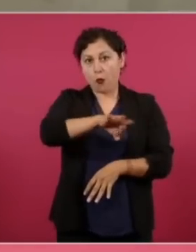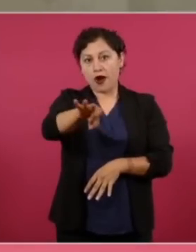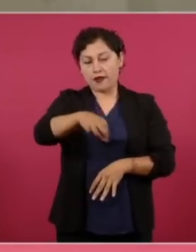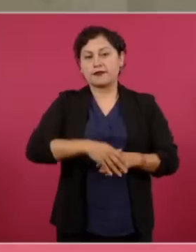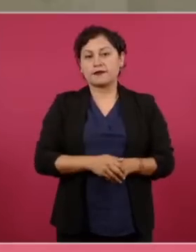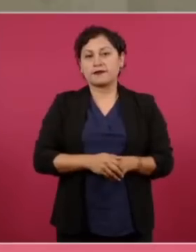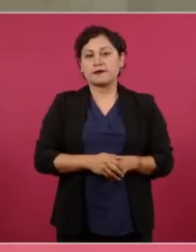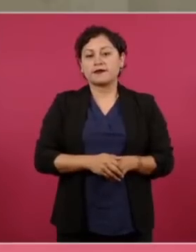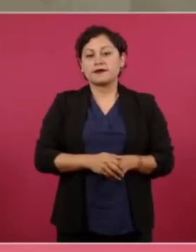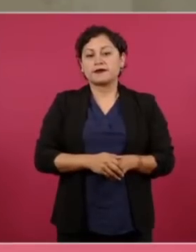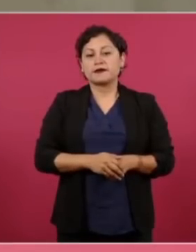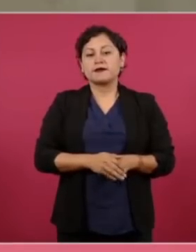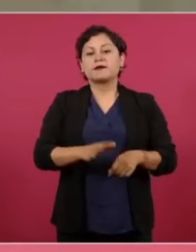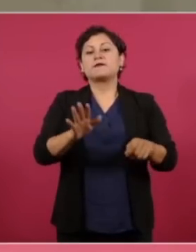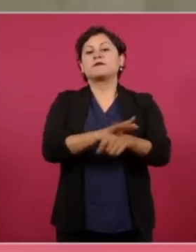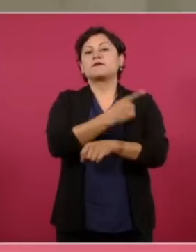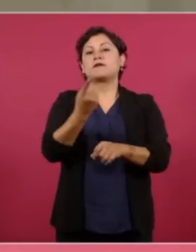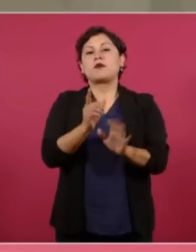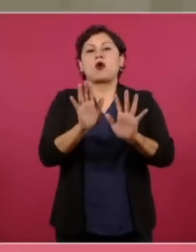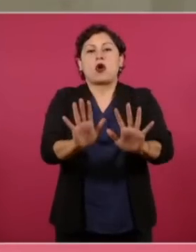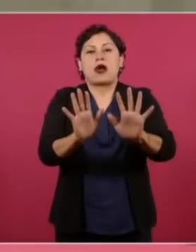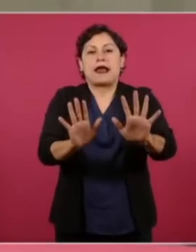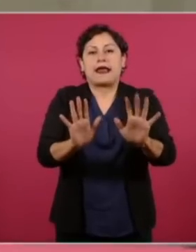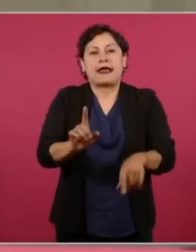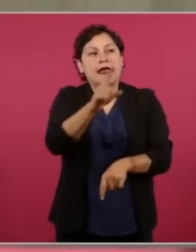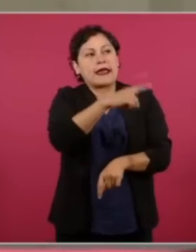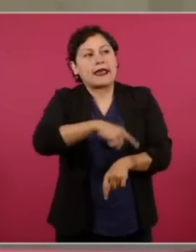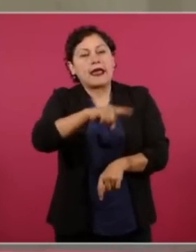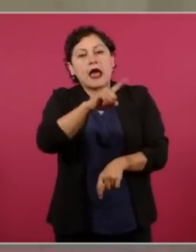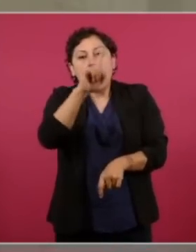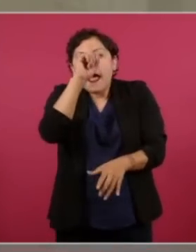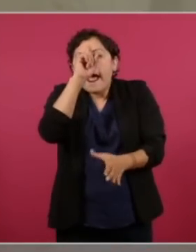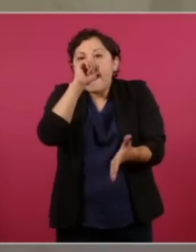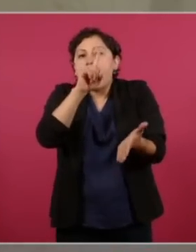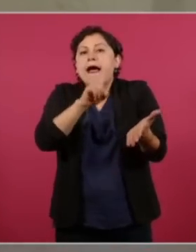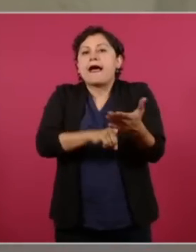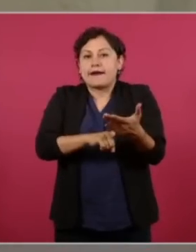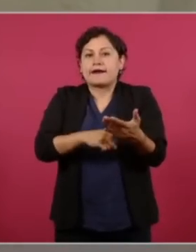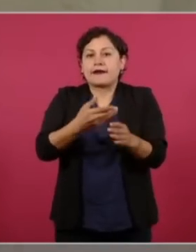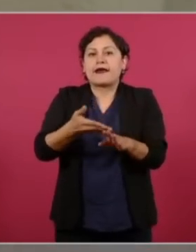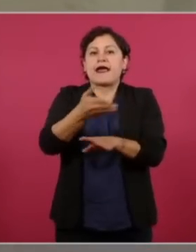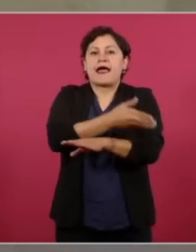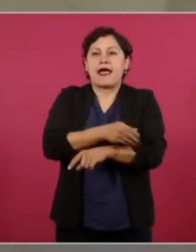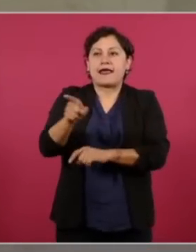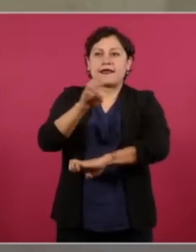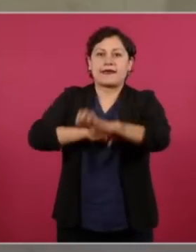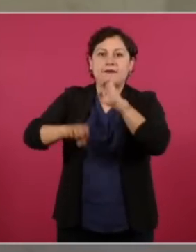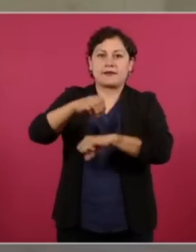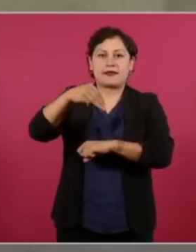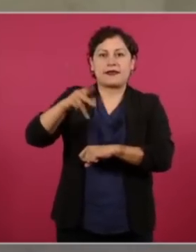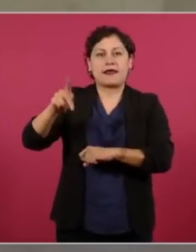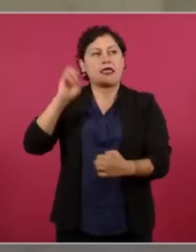si no van a creer que es una encuesta esas que hacía Massey Coller